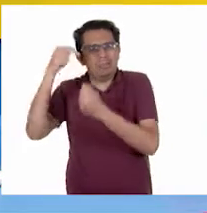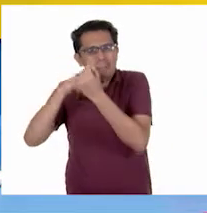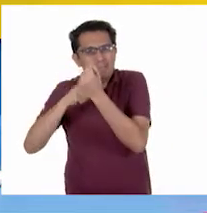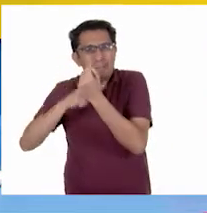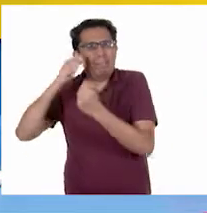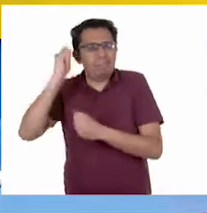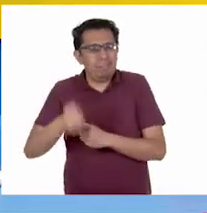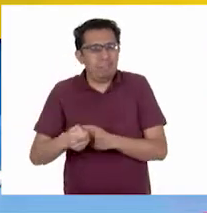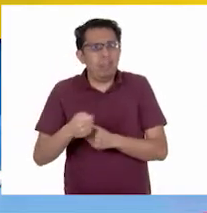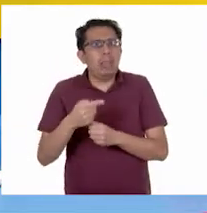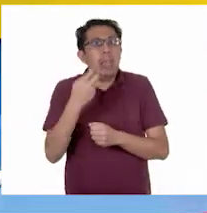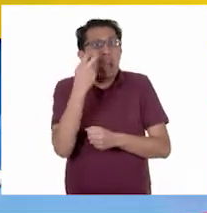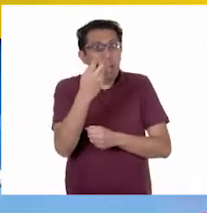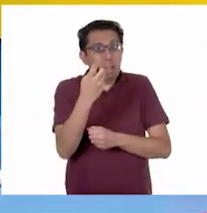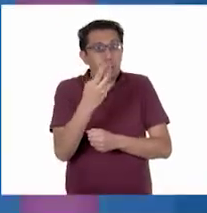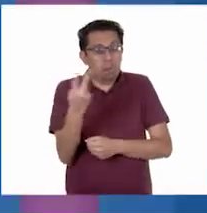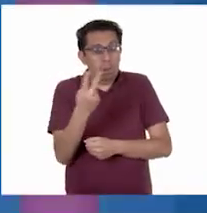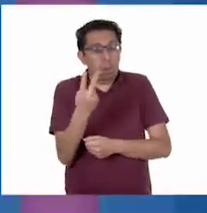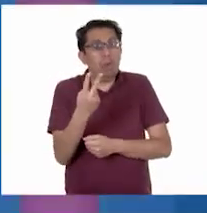poesía, que es lo más importante.